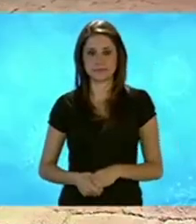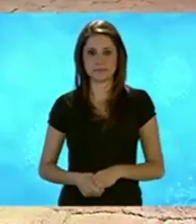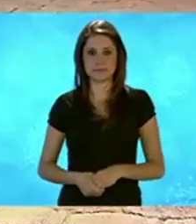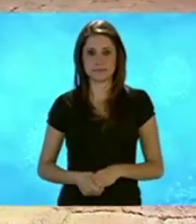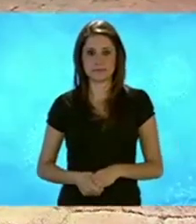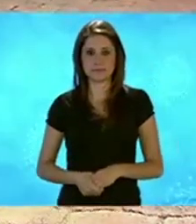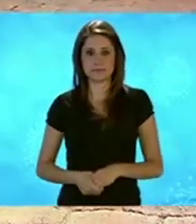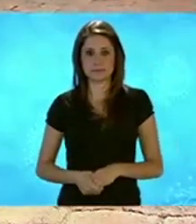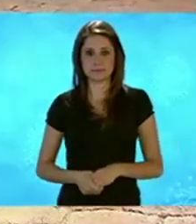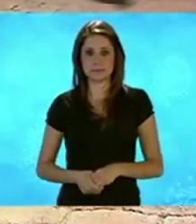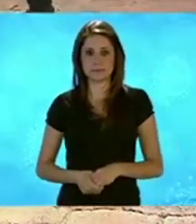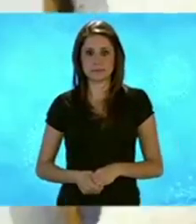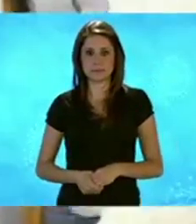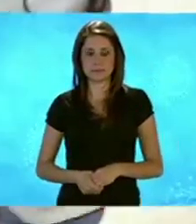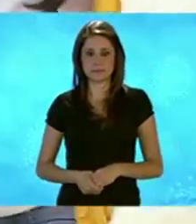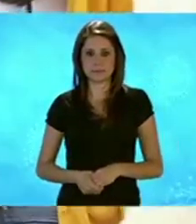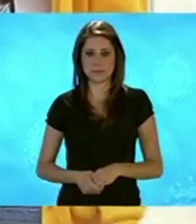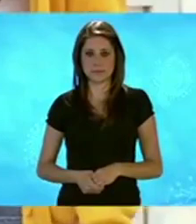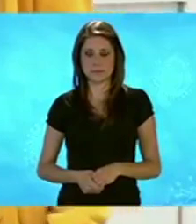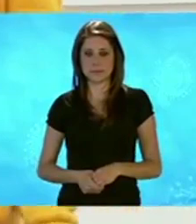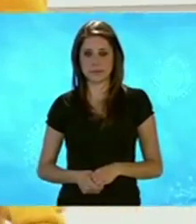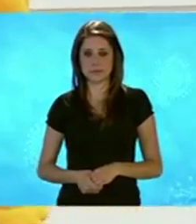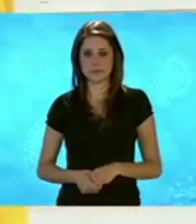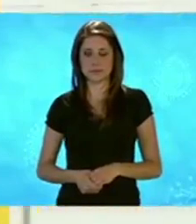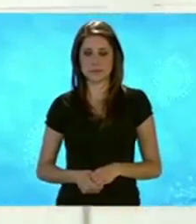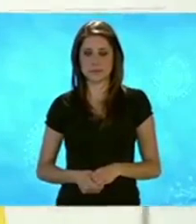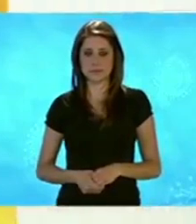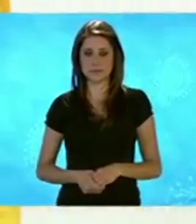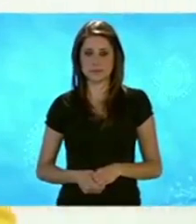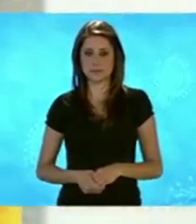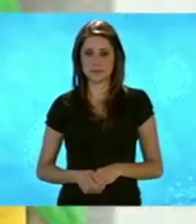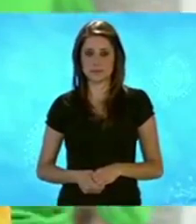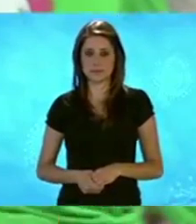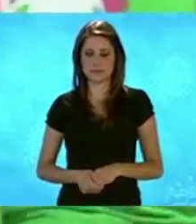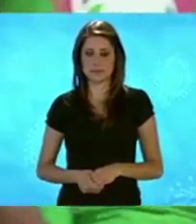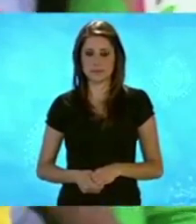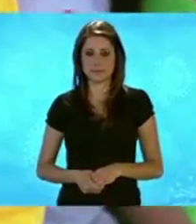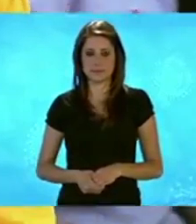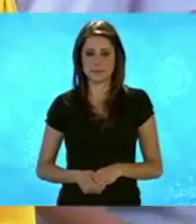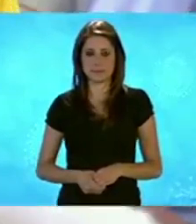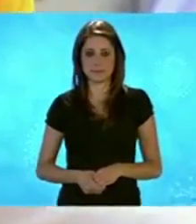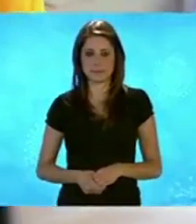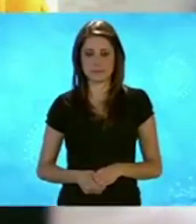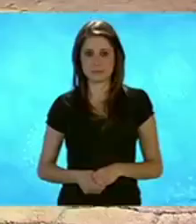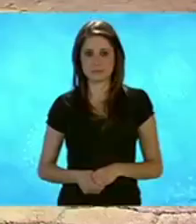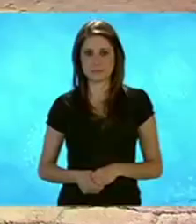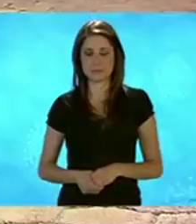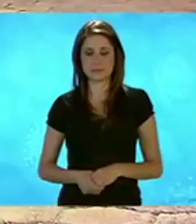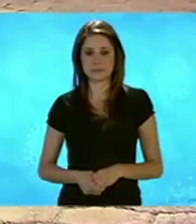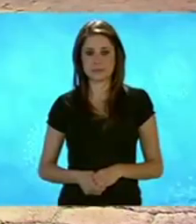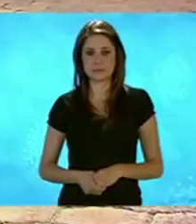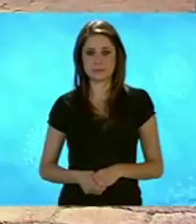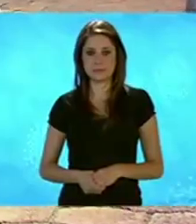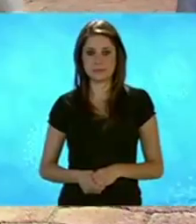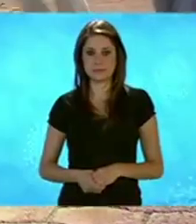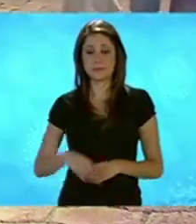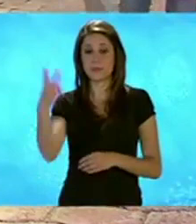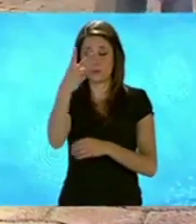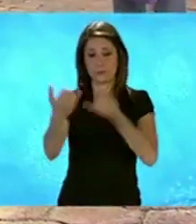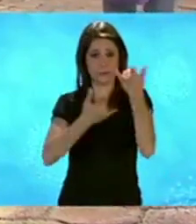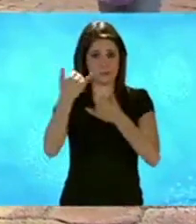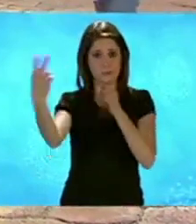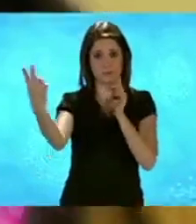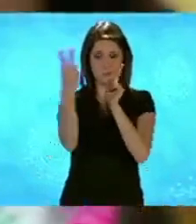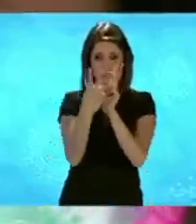Pues, ¿qué? ¿Llevamos los equipos? ¿O gol para? ¿Cómo es? No, ¿cómo? Sí, equipos. Equipos. Pues ustedes dos contra nosotros